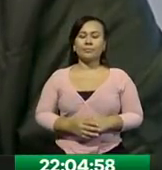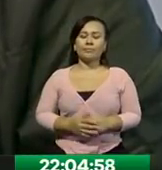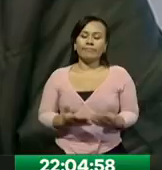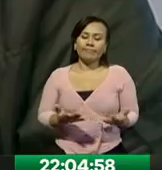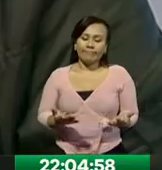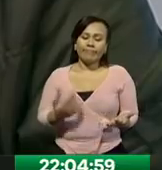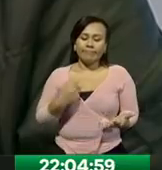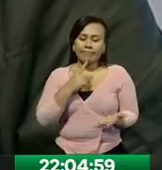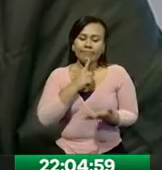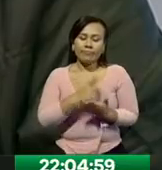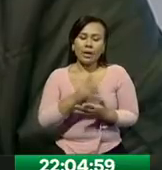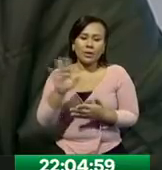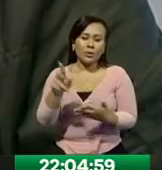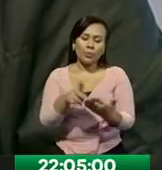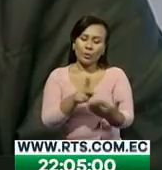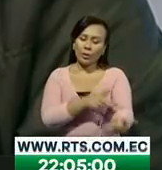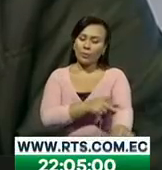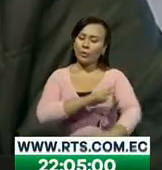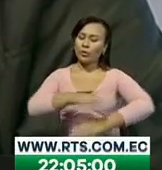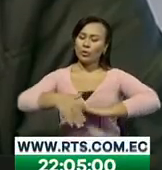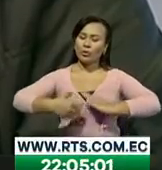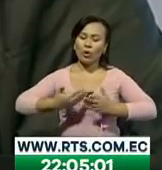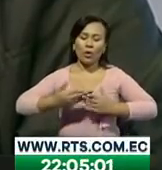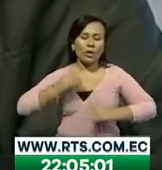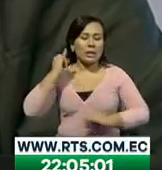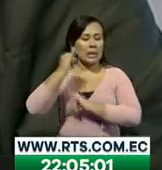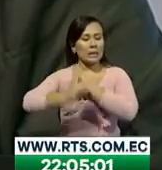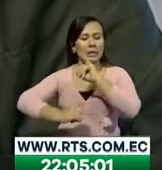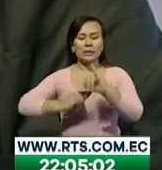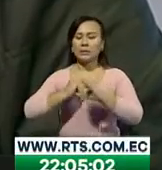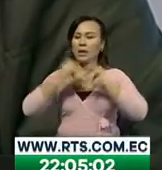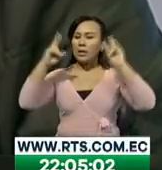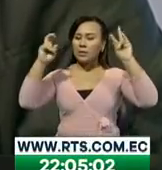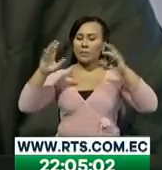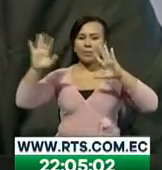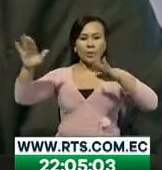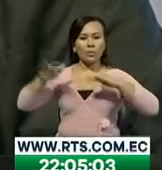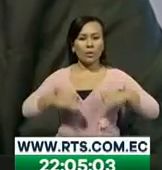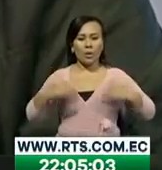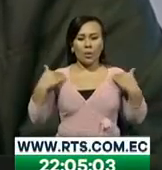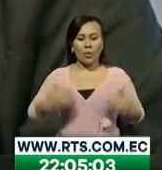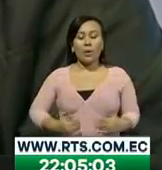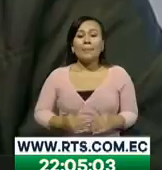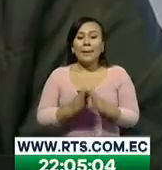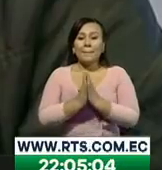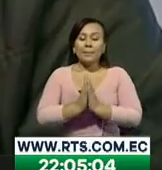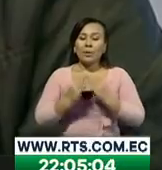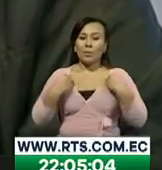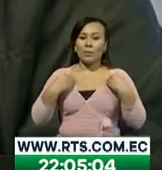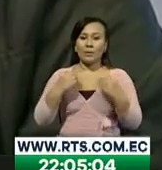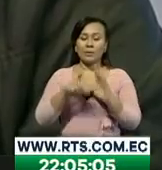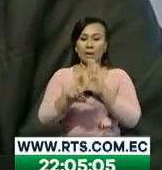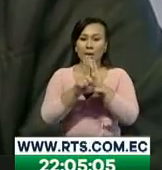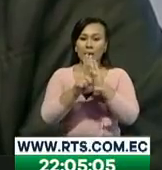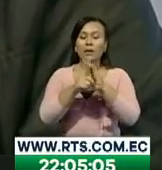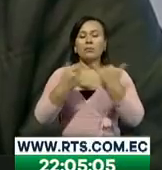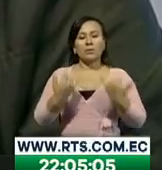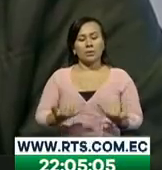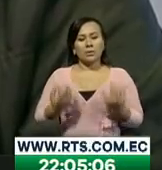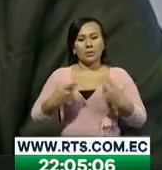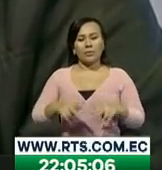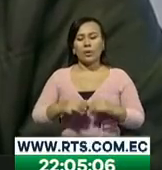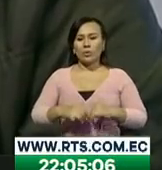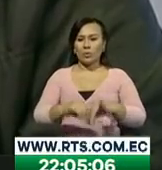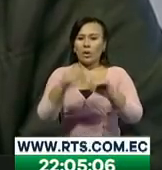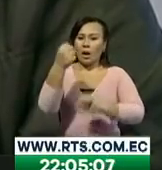tiene que programar todos los temas internacionales todos los temas de reparación amparados en los marcos legales continuaremos dando